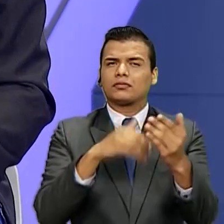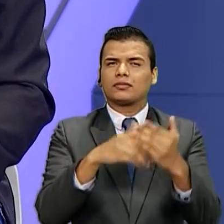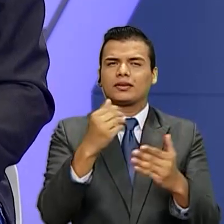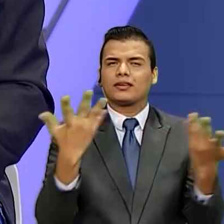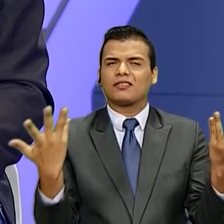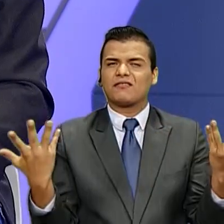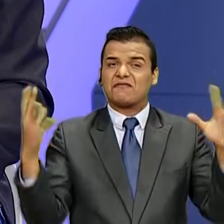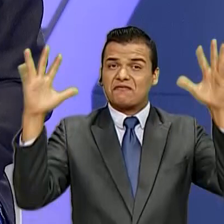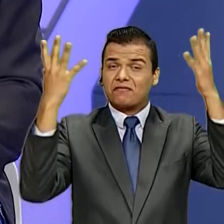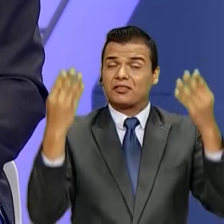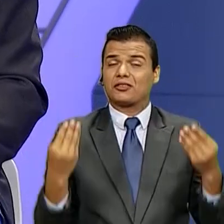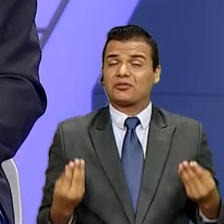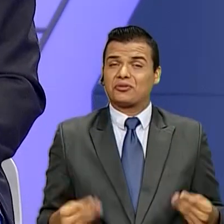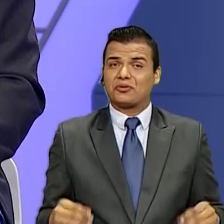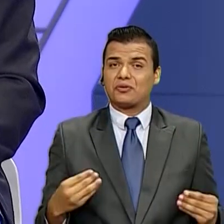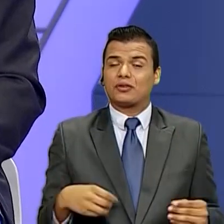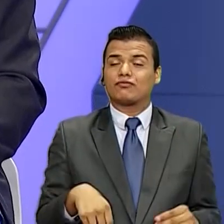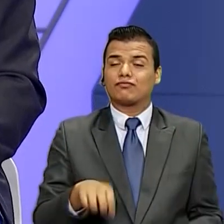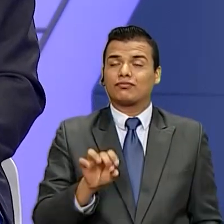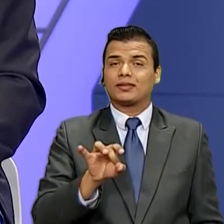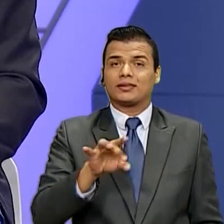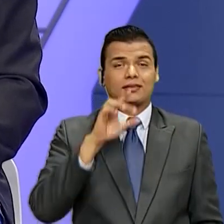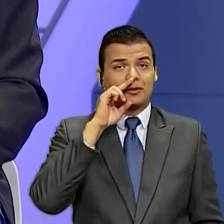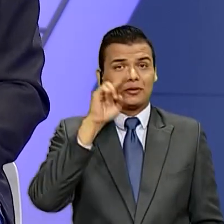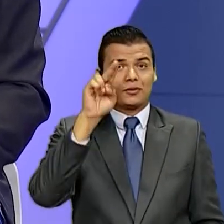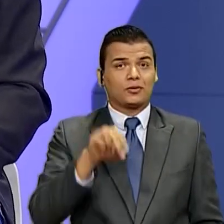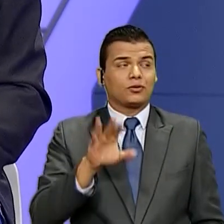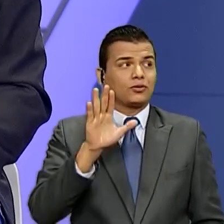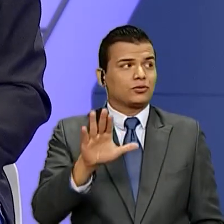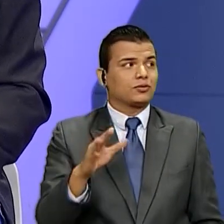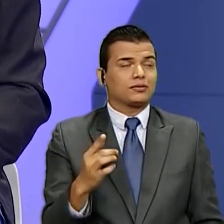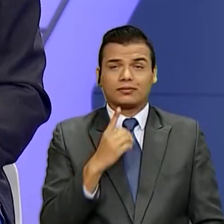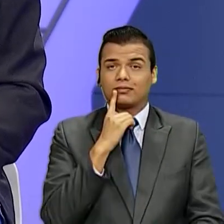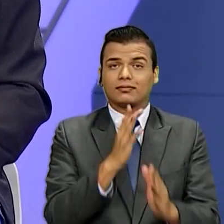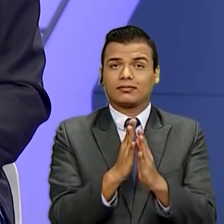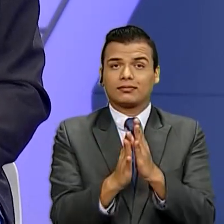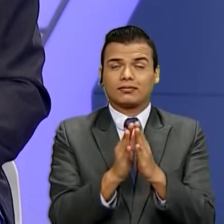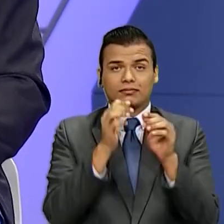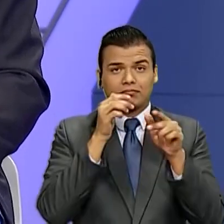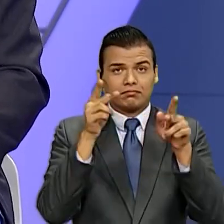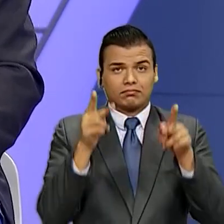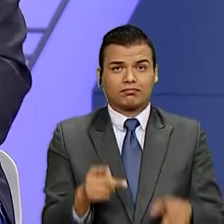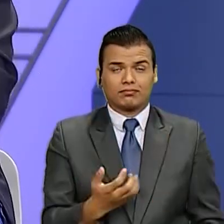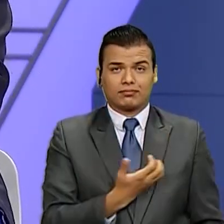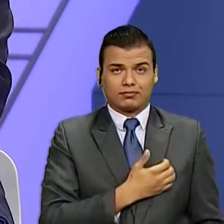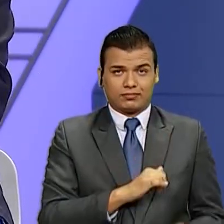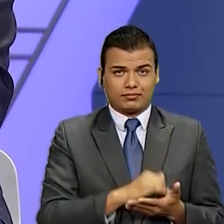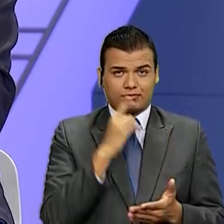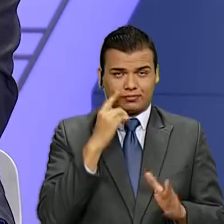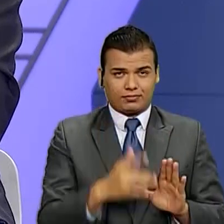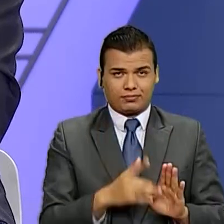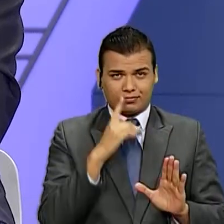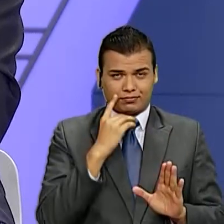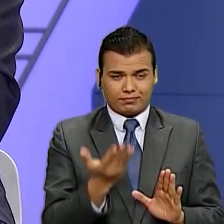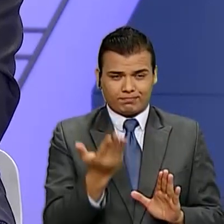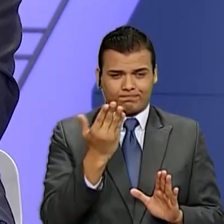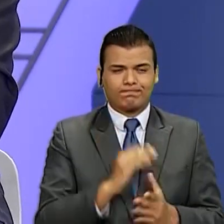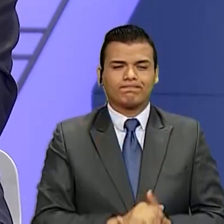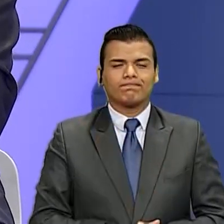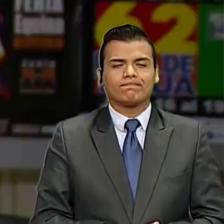de Tuluá, que arrancará el próximo 15 de junio. Estas las declaraciones del alcalde del Corazón del Valle, Gustavo Vélez